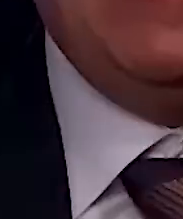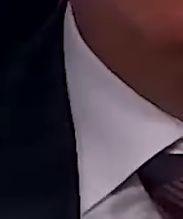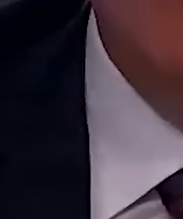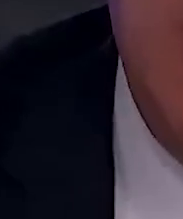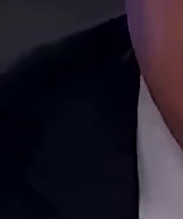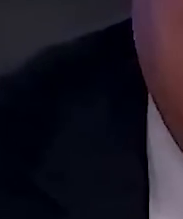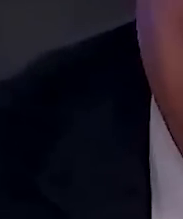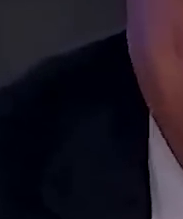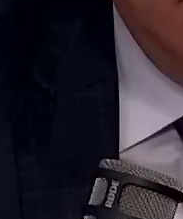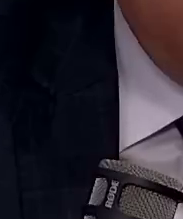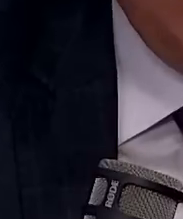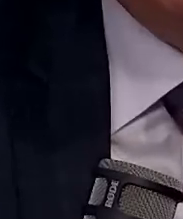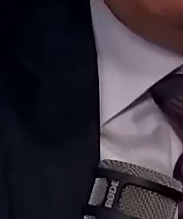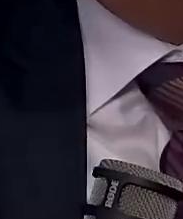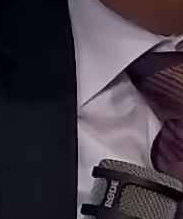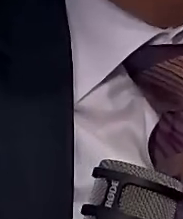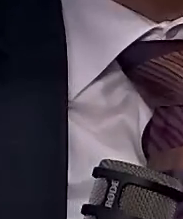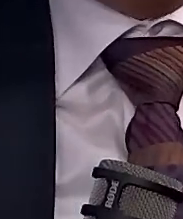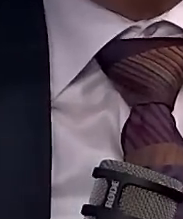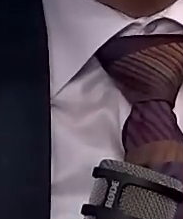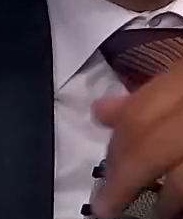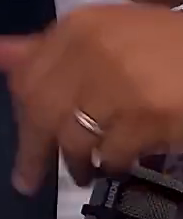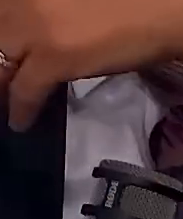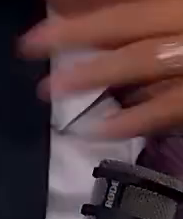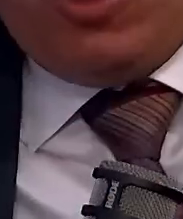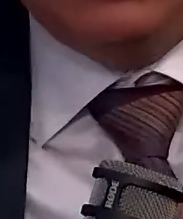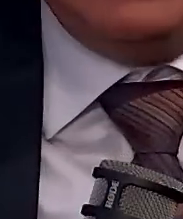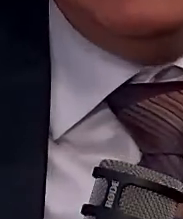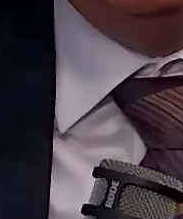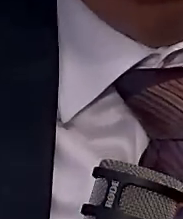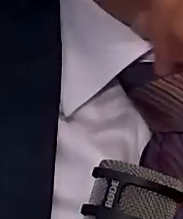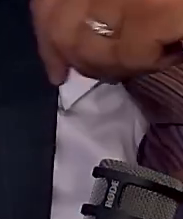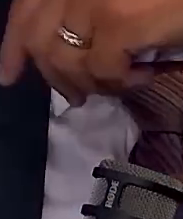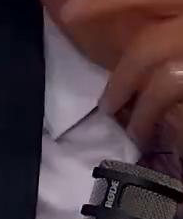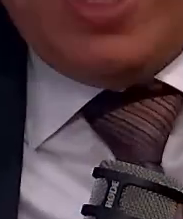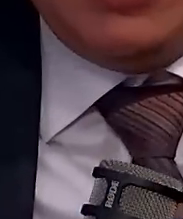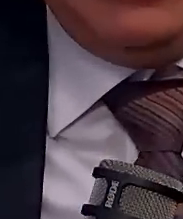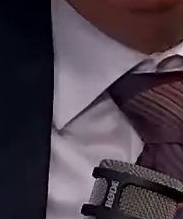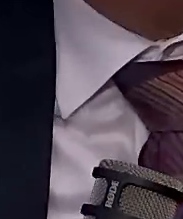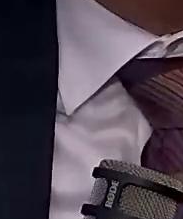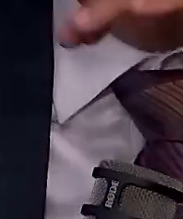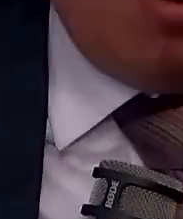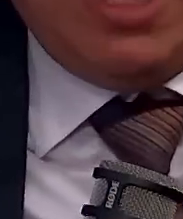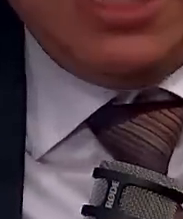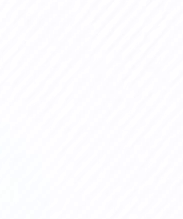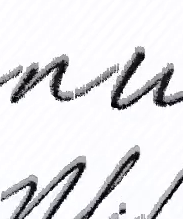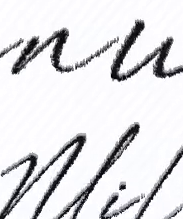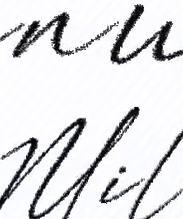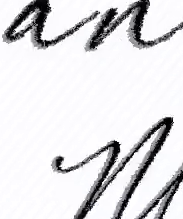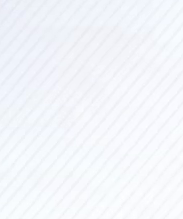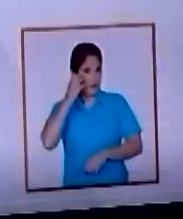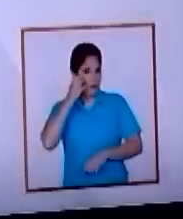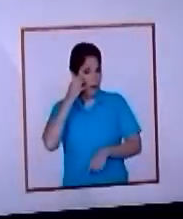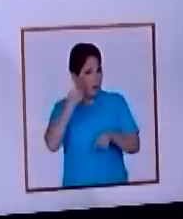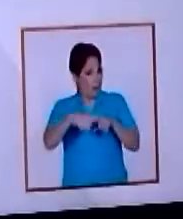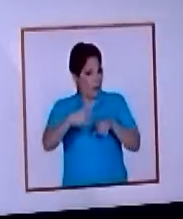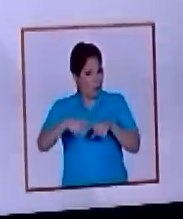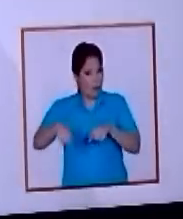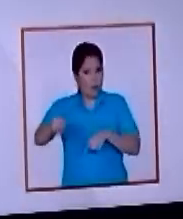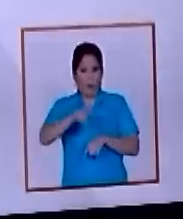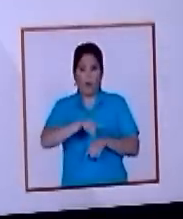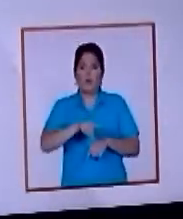hambre a los niños también un estado lechero que no produce leche que no vende leche que no abastece leche y eso están